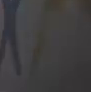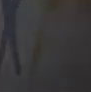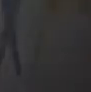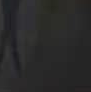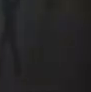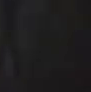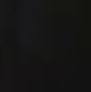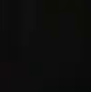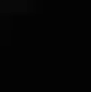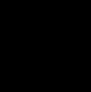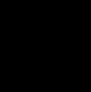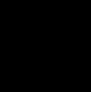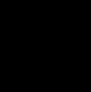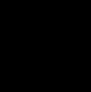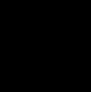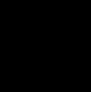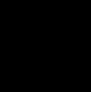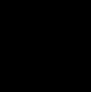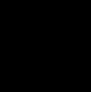políticas